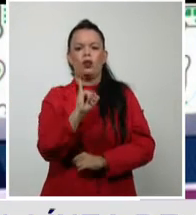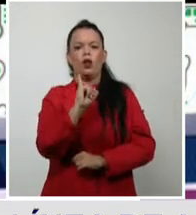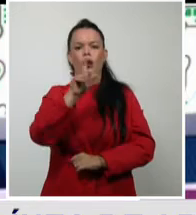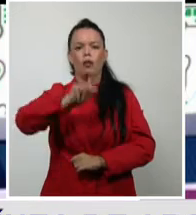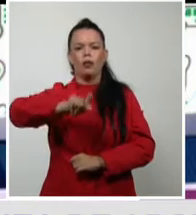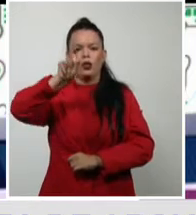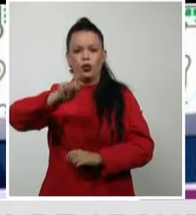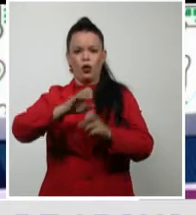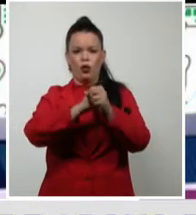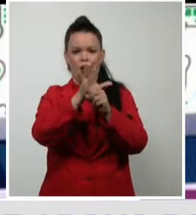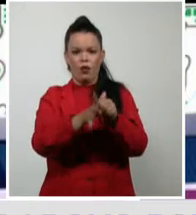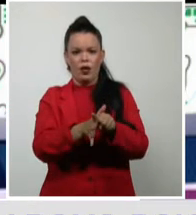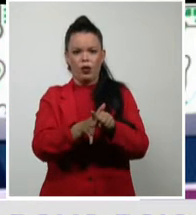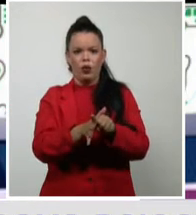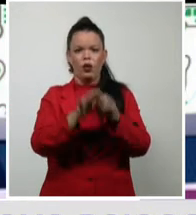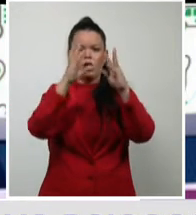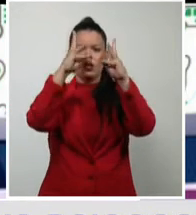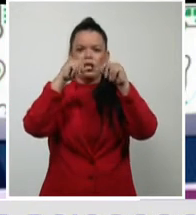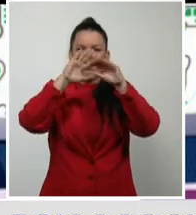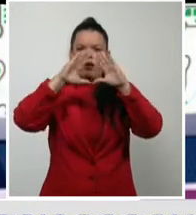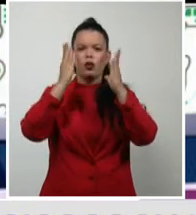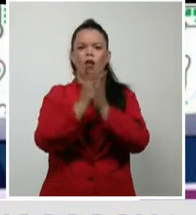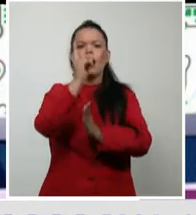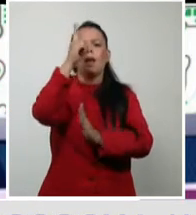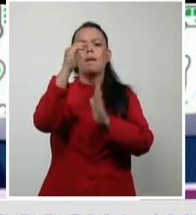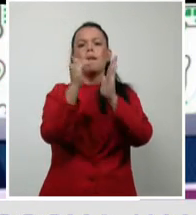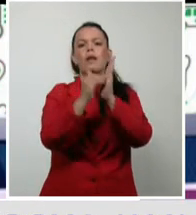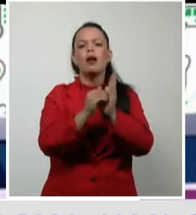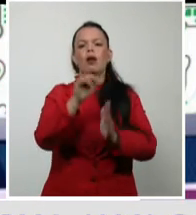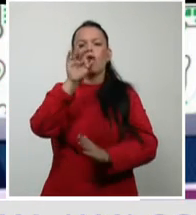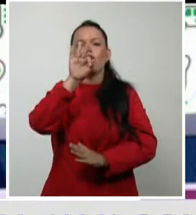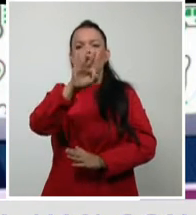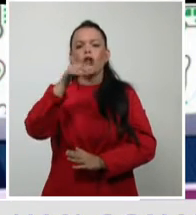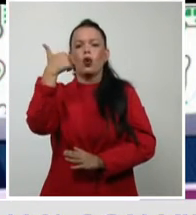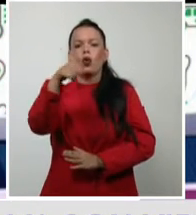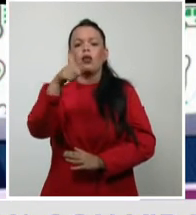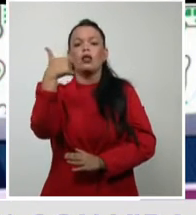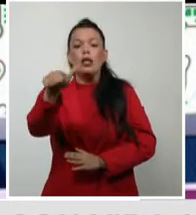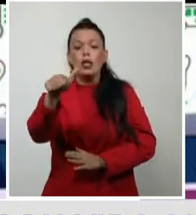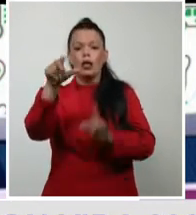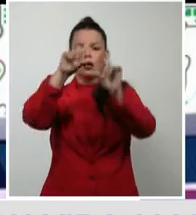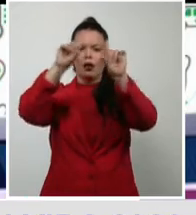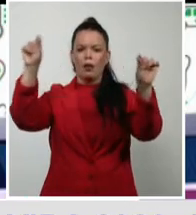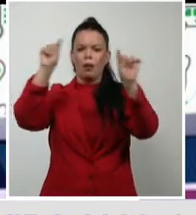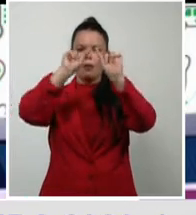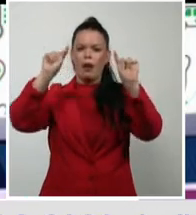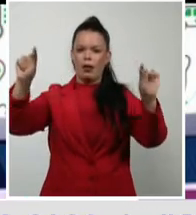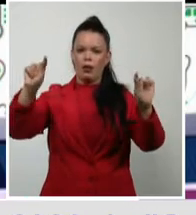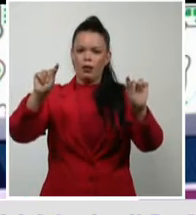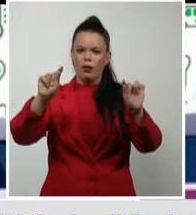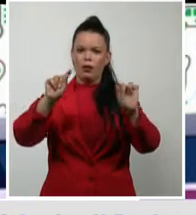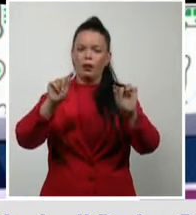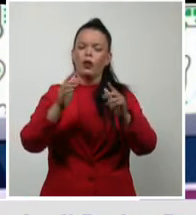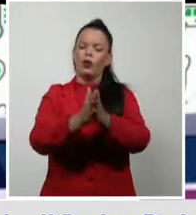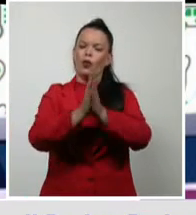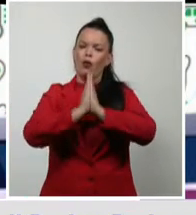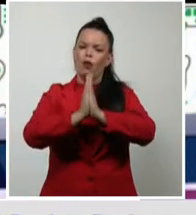COVID-19 para un acumulado total de 1.810 en el país. Por tanto, usted quédese en casa,